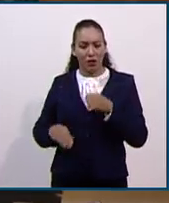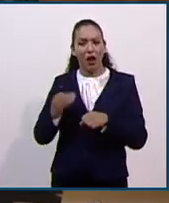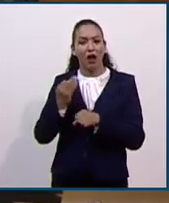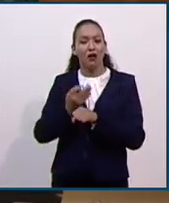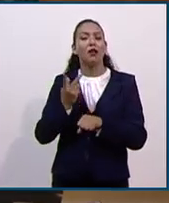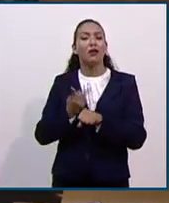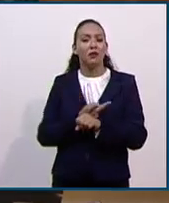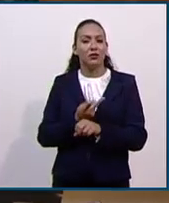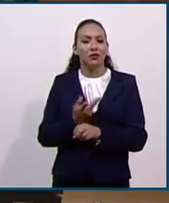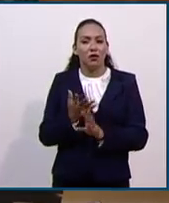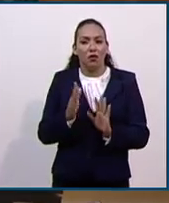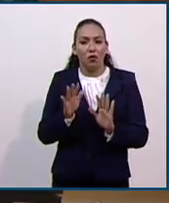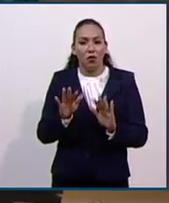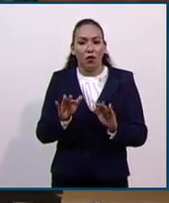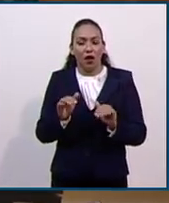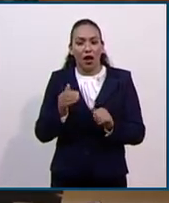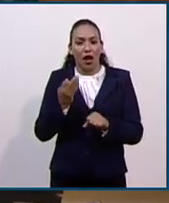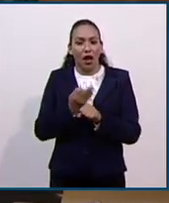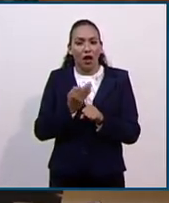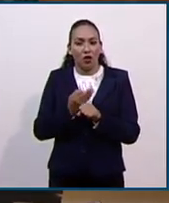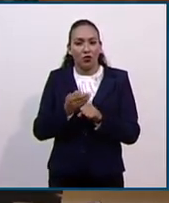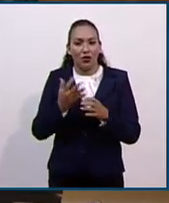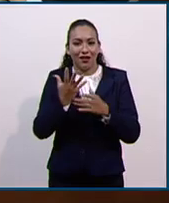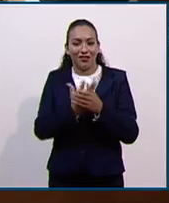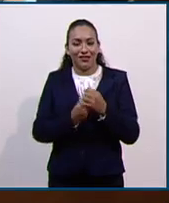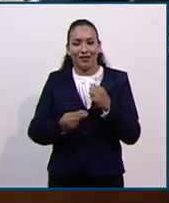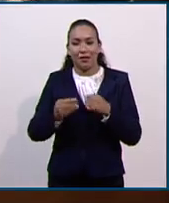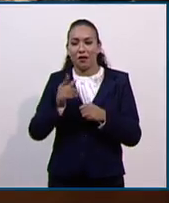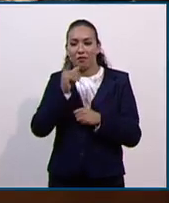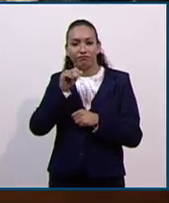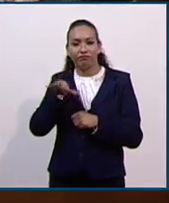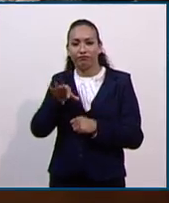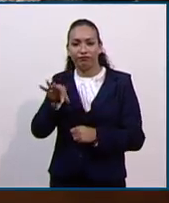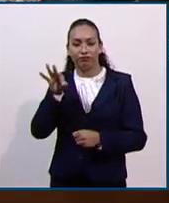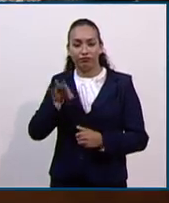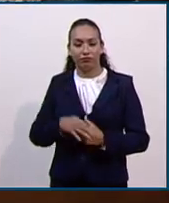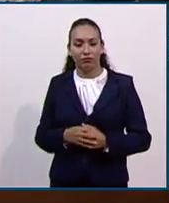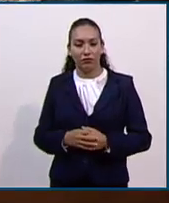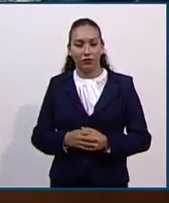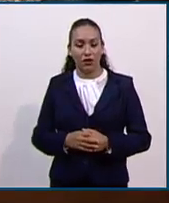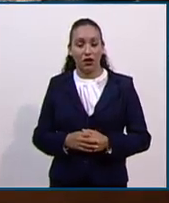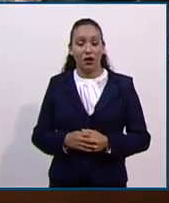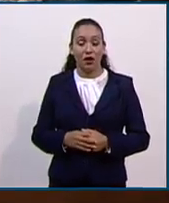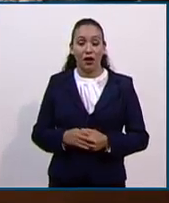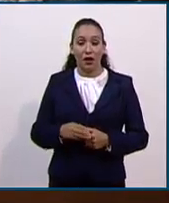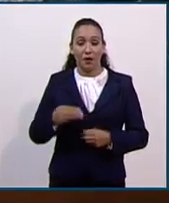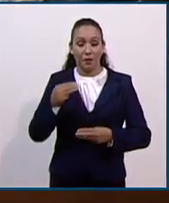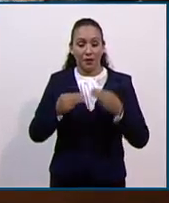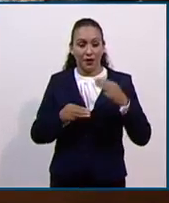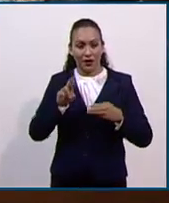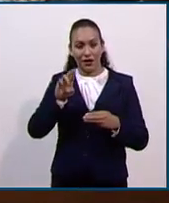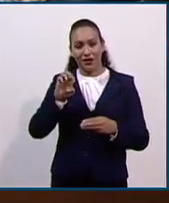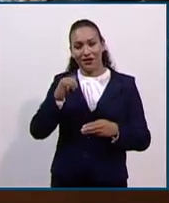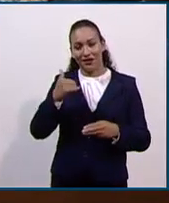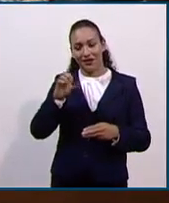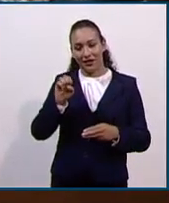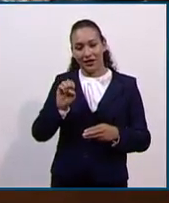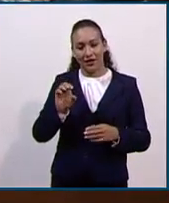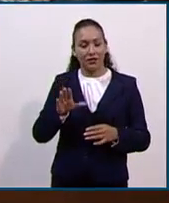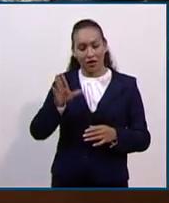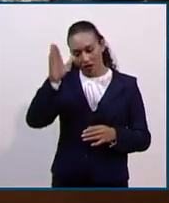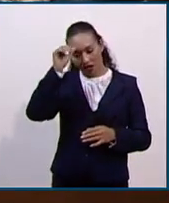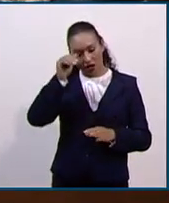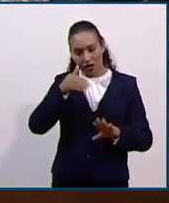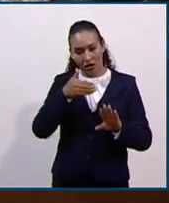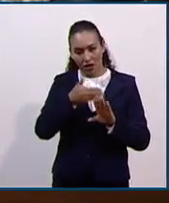sustraído a la acción de la justicia. El magistrado Reyes Rodríguez Mondragón votó en contra del proyecto de la